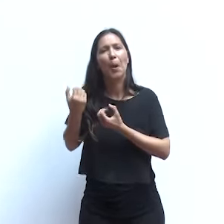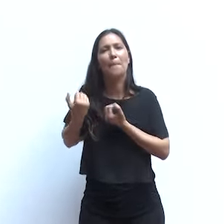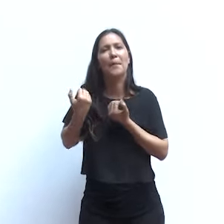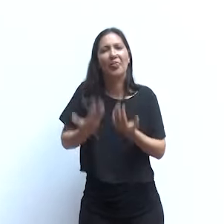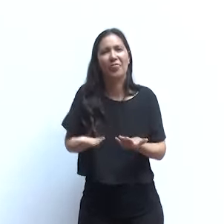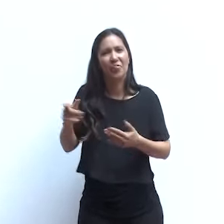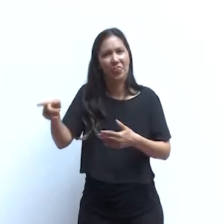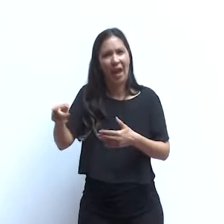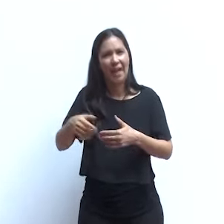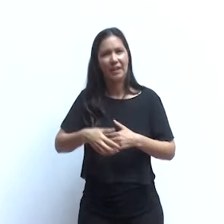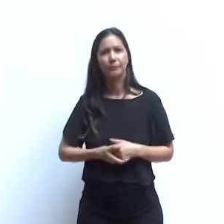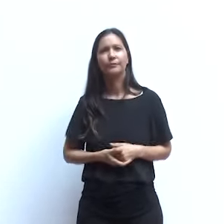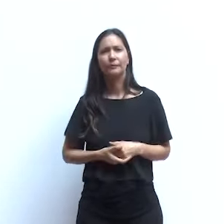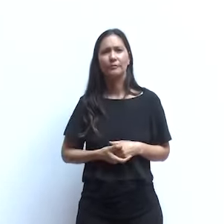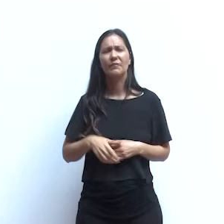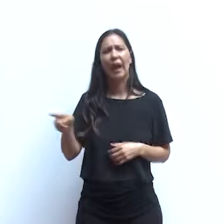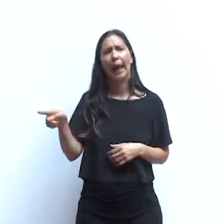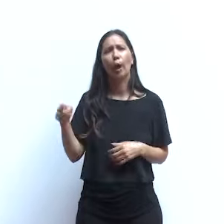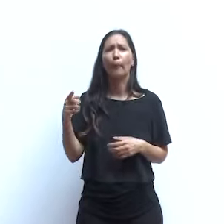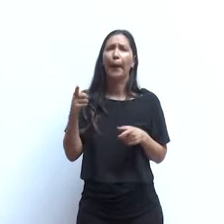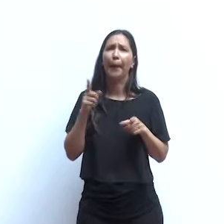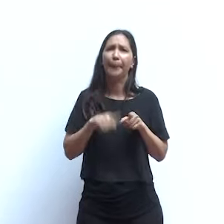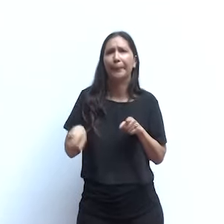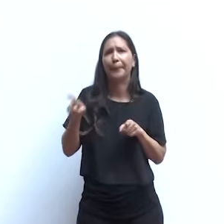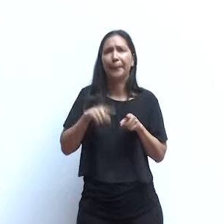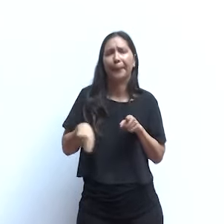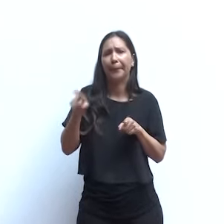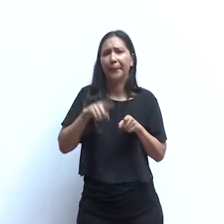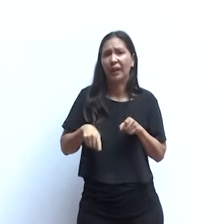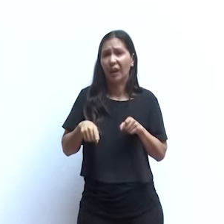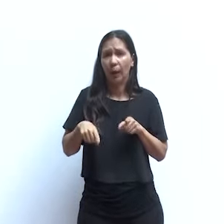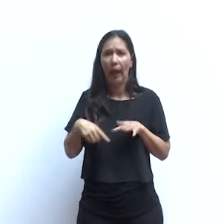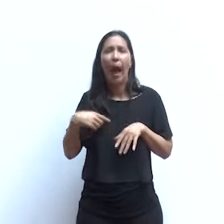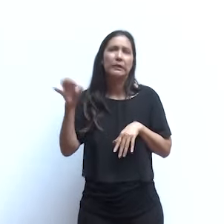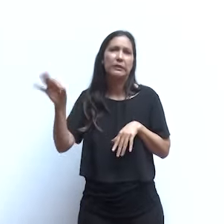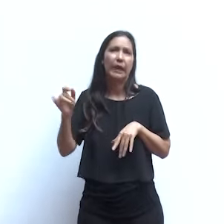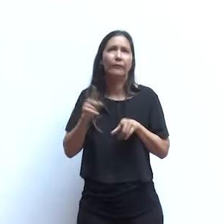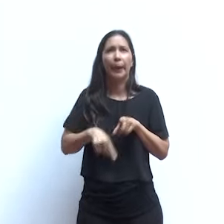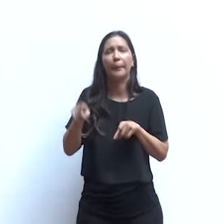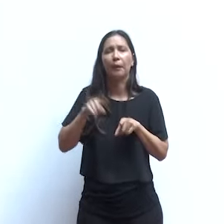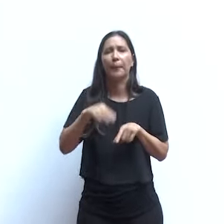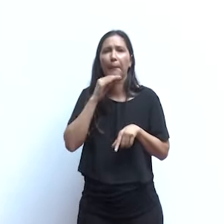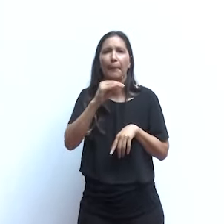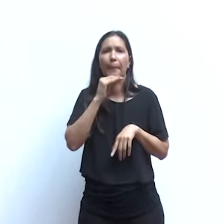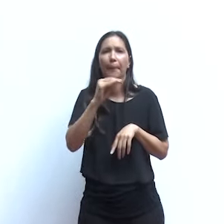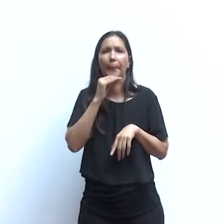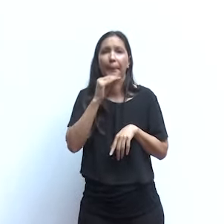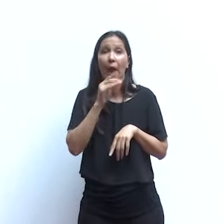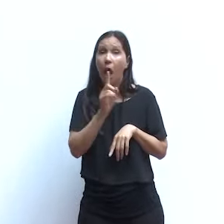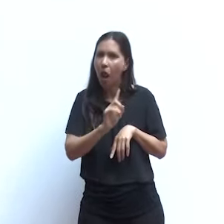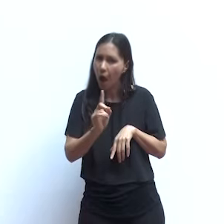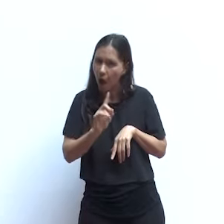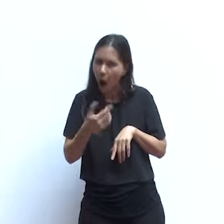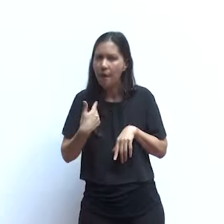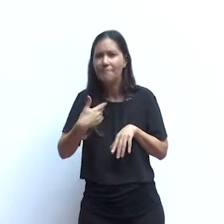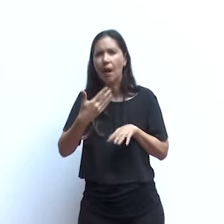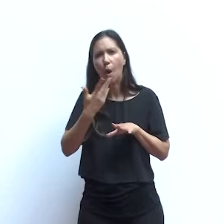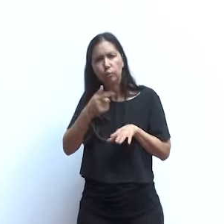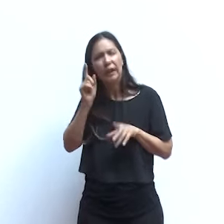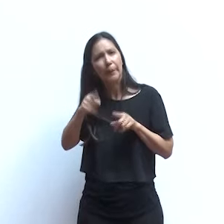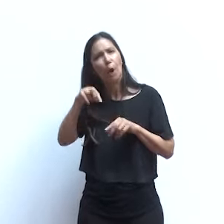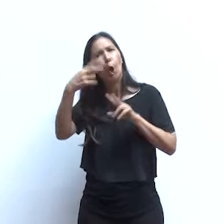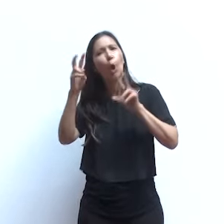no se limita a a repetir eh lo que sabe sino también adentrarse lo que no sabe y